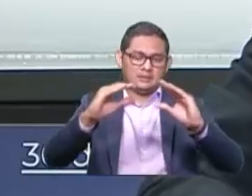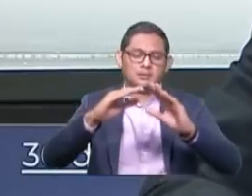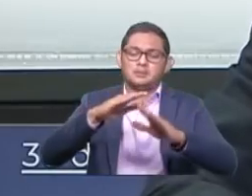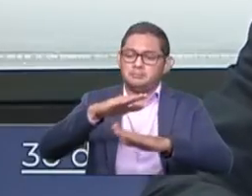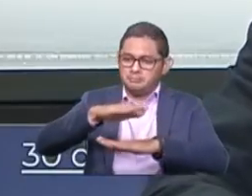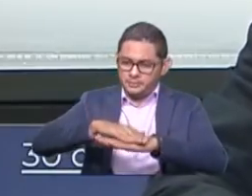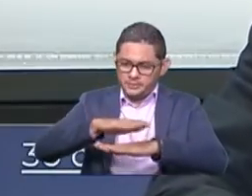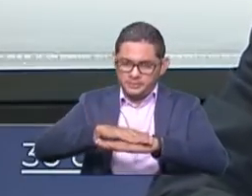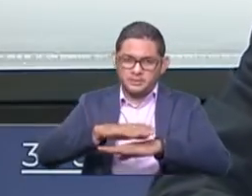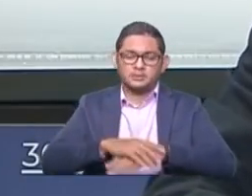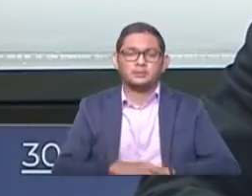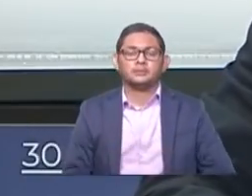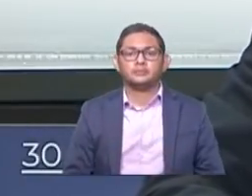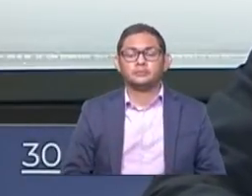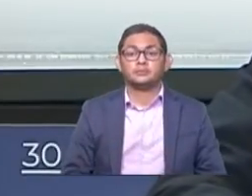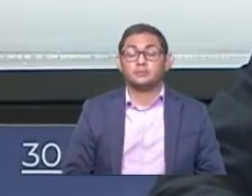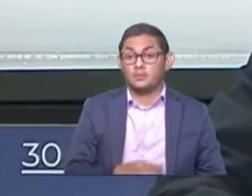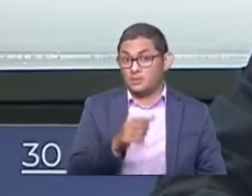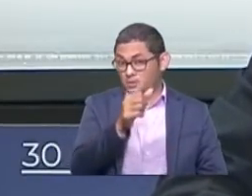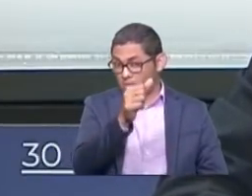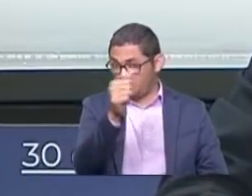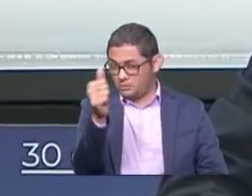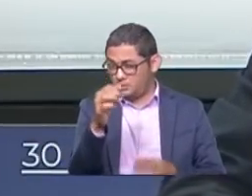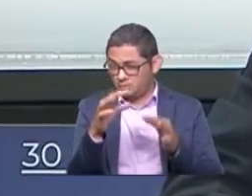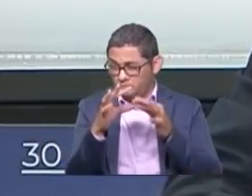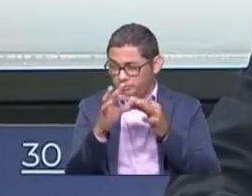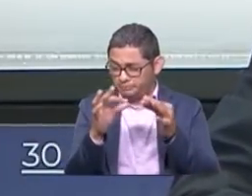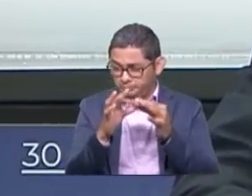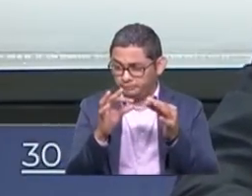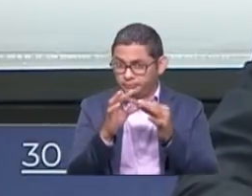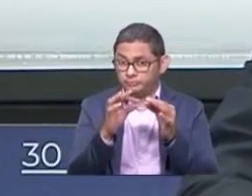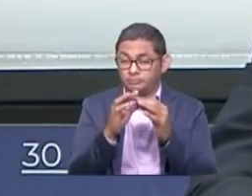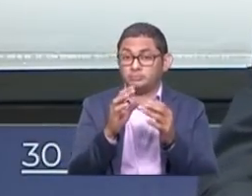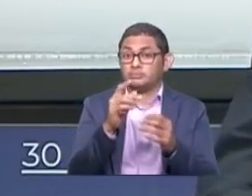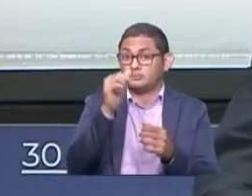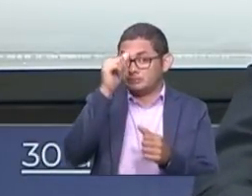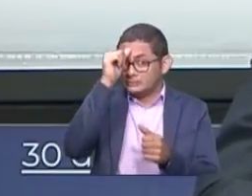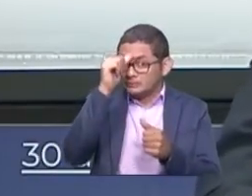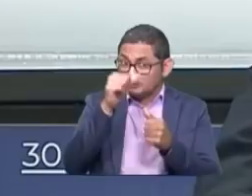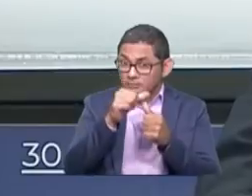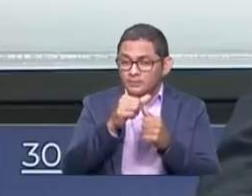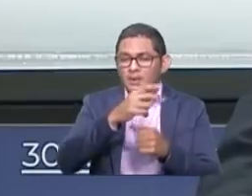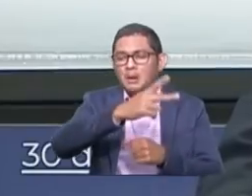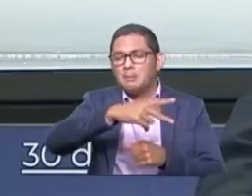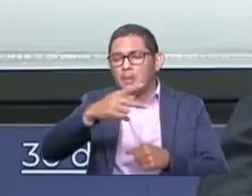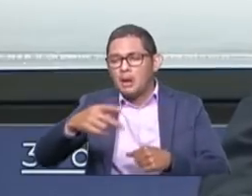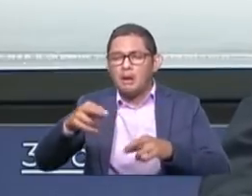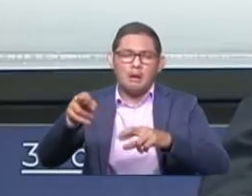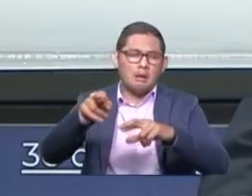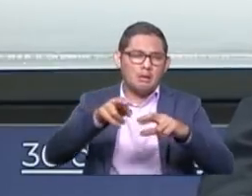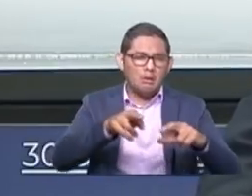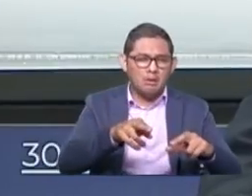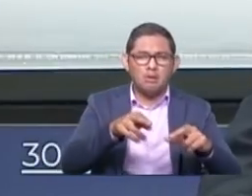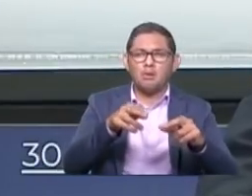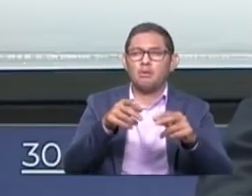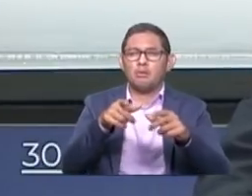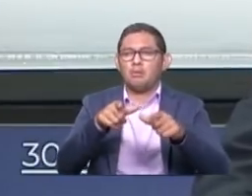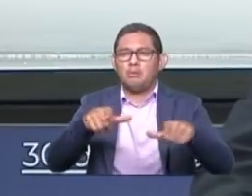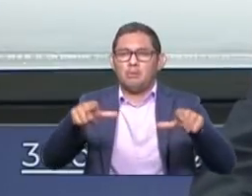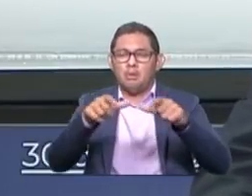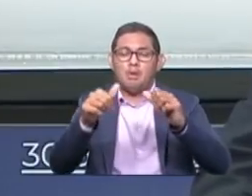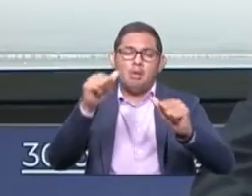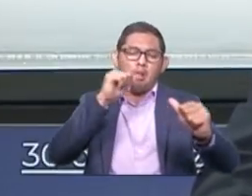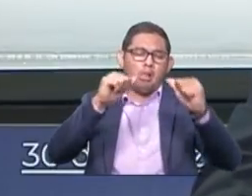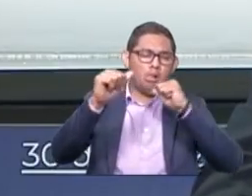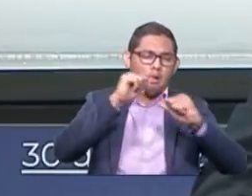Recordamos que se mantienen las prohibiciones del consumo de bebidas alcohólicas y los paseos en